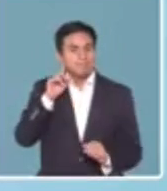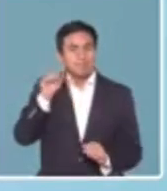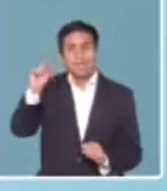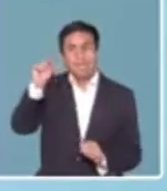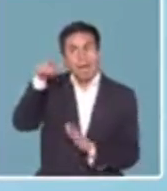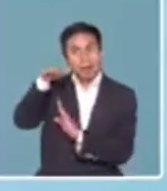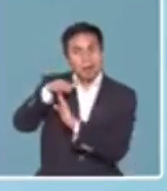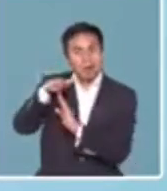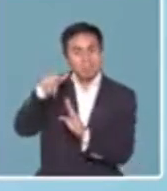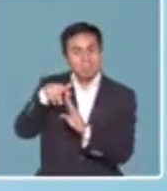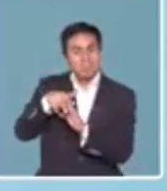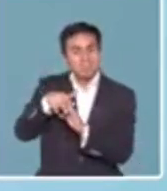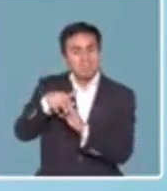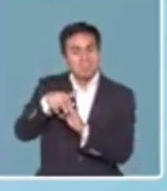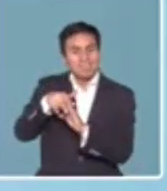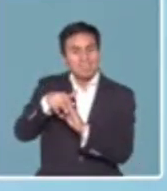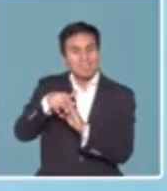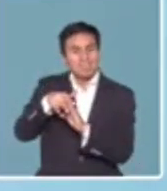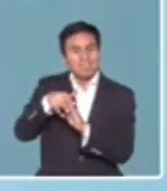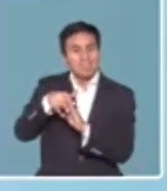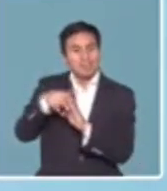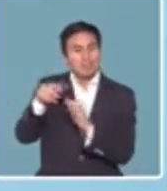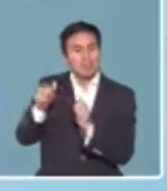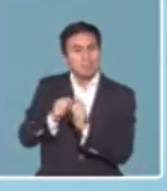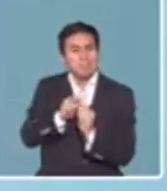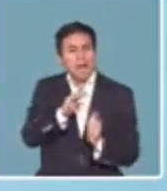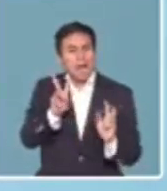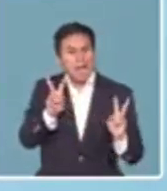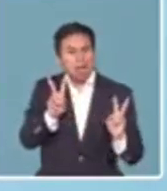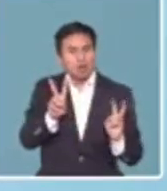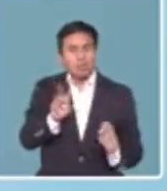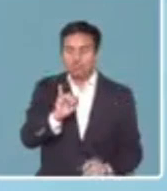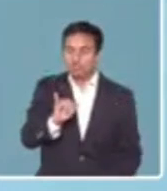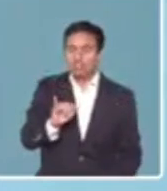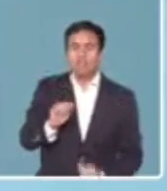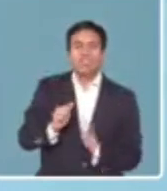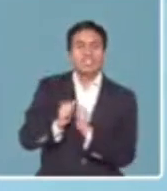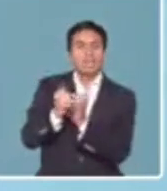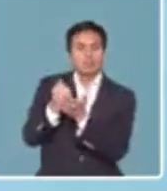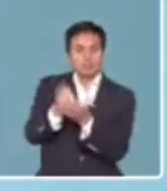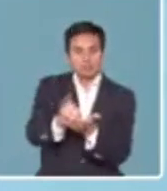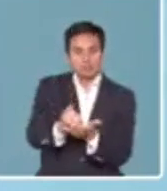Una pequeña pausa. ¿Cómo vas a con mi mamá? Sí, claro. Te ayudo.